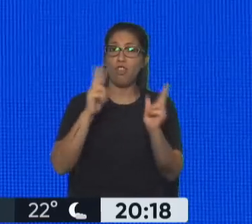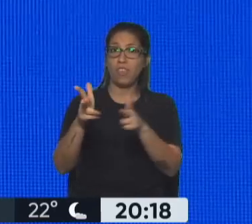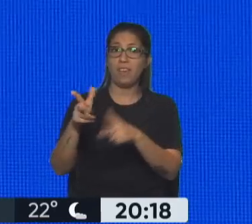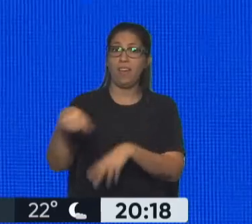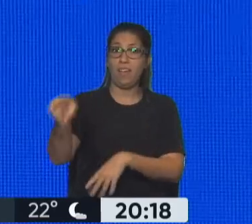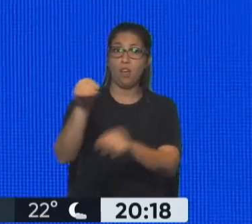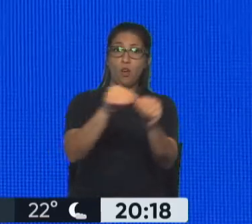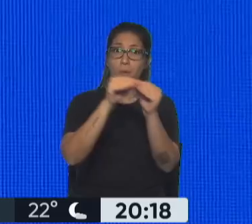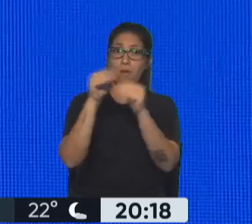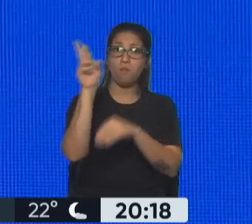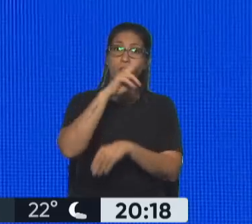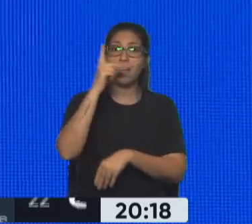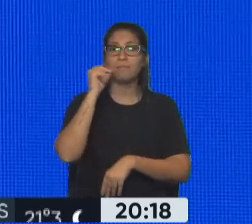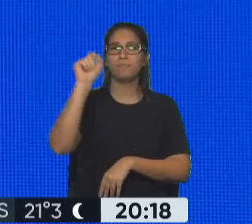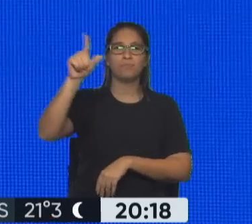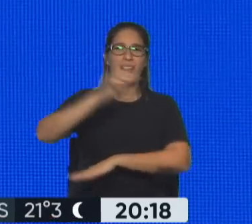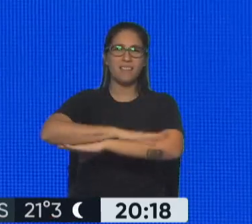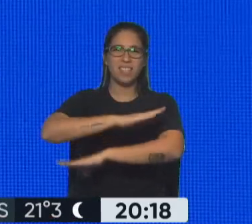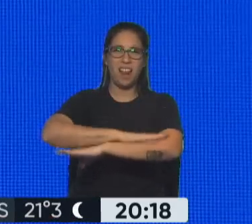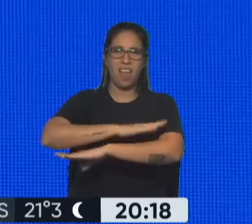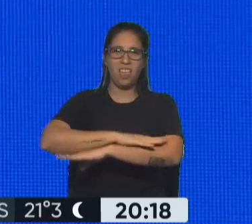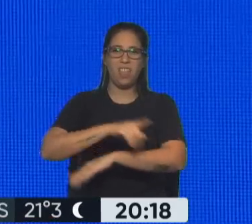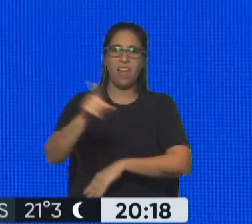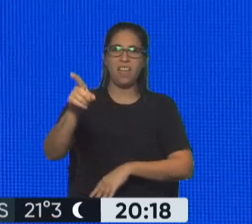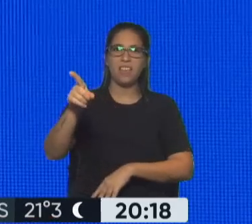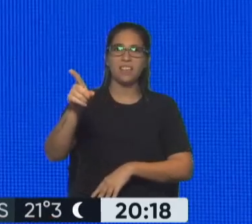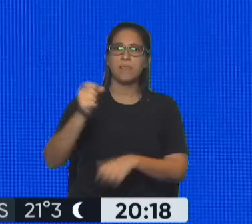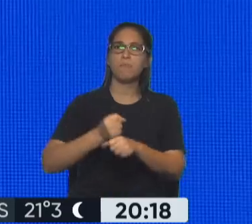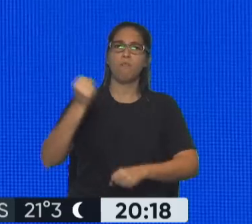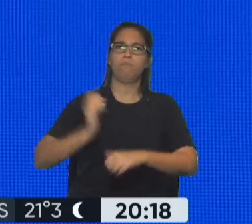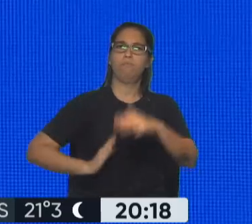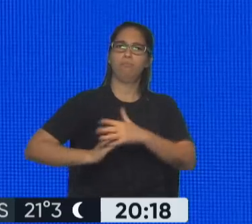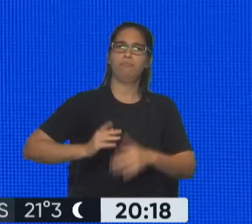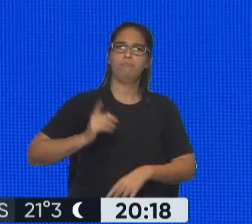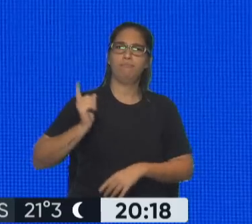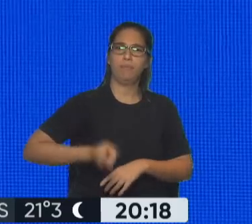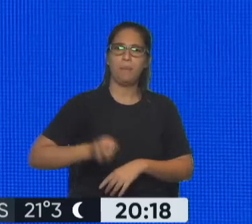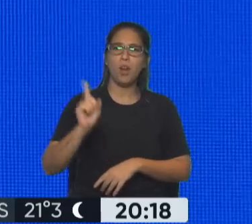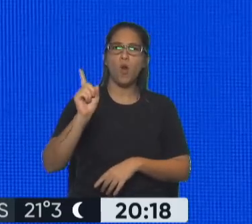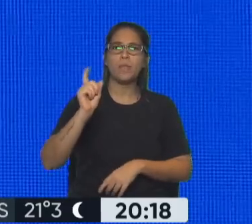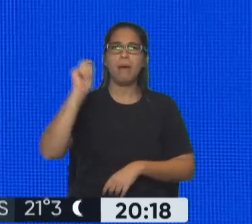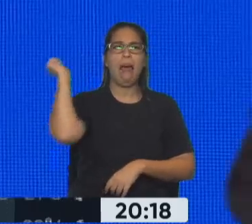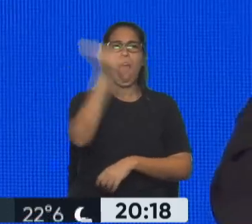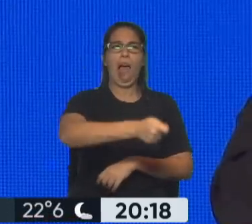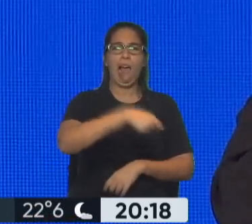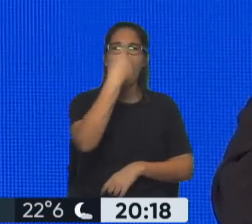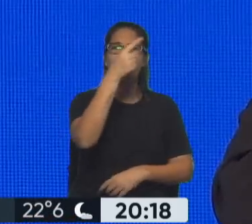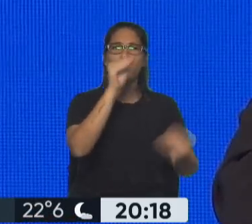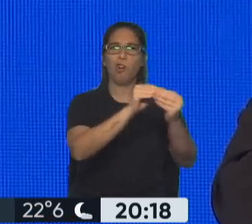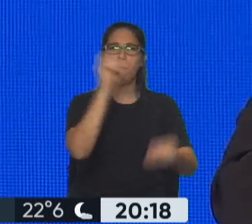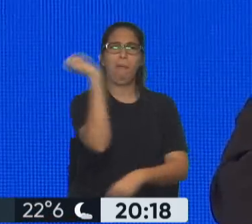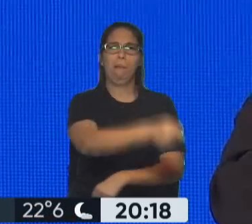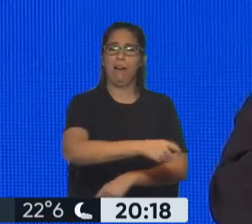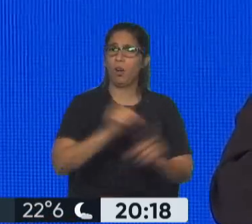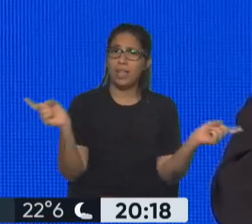compañeros y compañeras en Avellaneda que sacaran el bastón de mariscal, me pareció bien, pero no es para dárselo por la cabeza a otro compañero o a